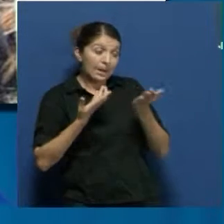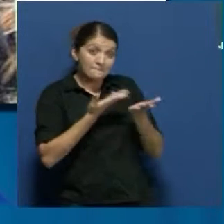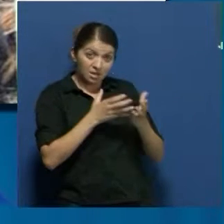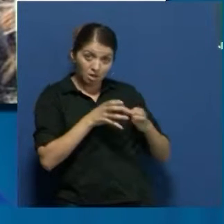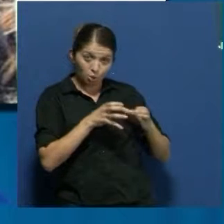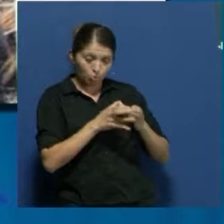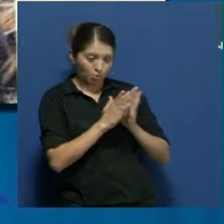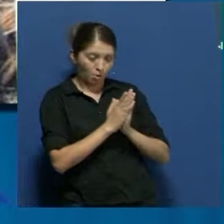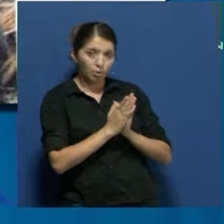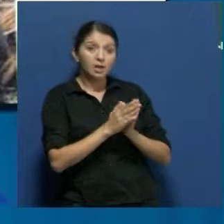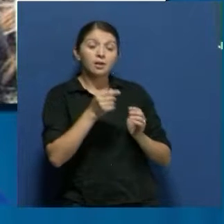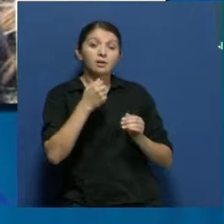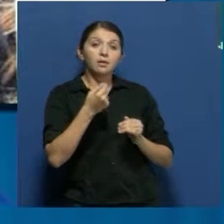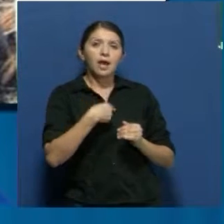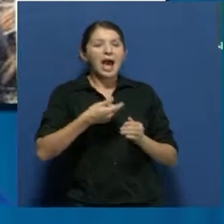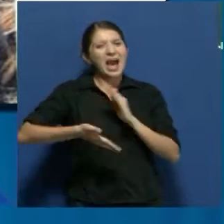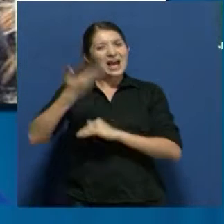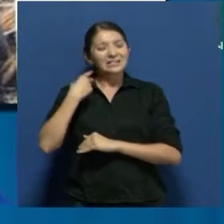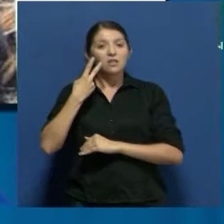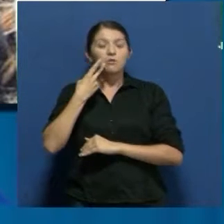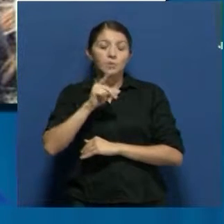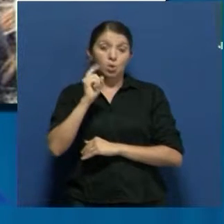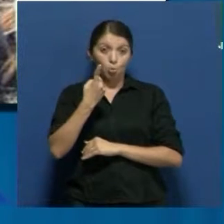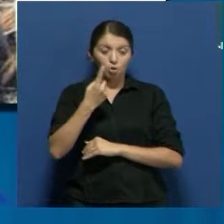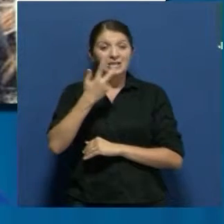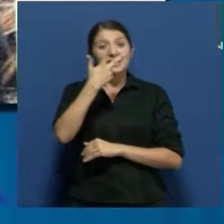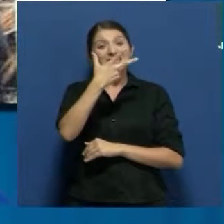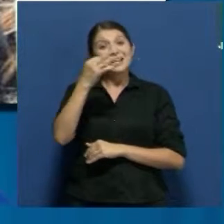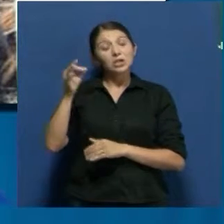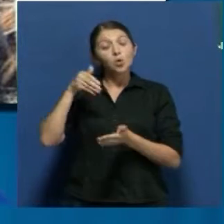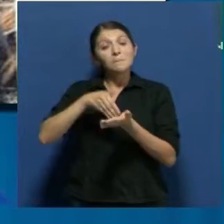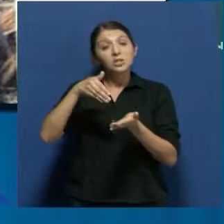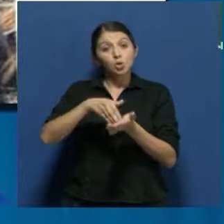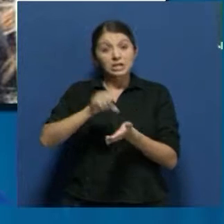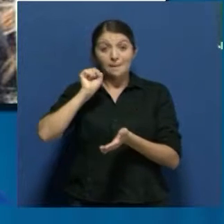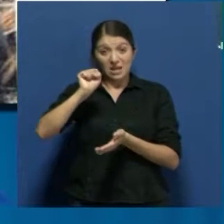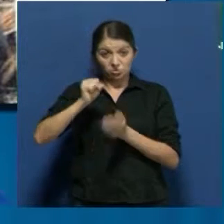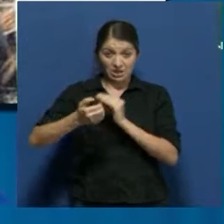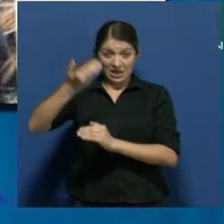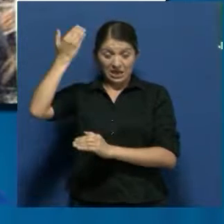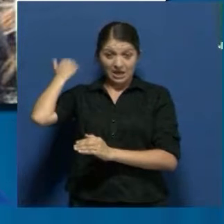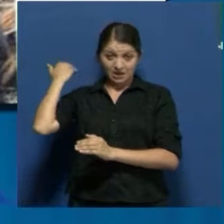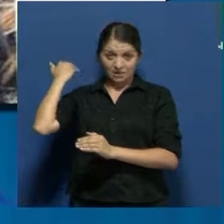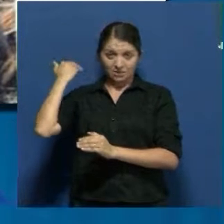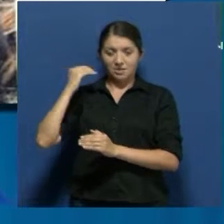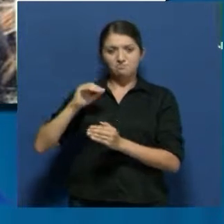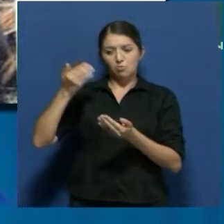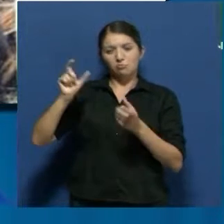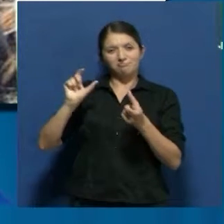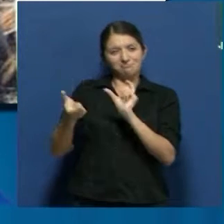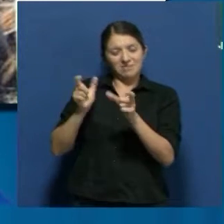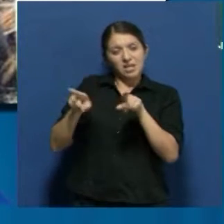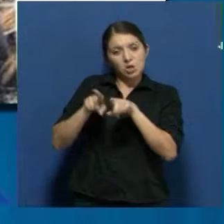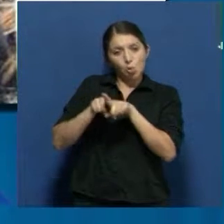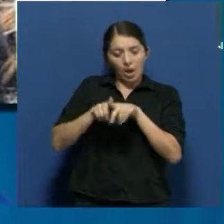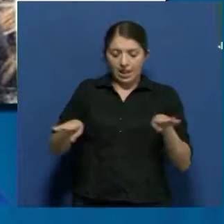2001 había convertibilidad, eran 300 millones de pesos moneda nacional equivalente al dólar concretamente, o sea,